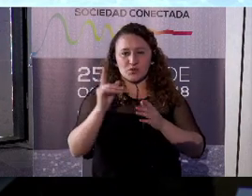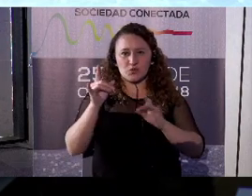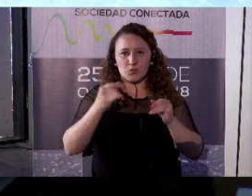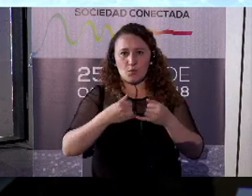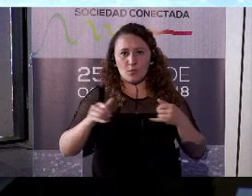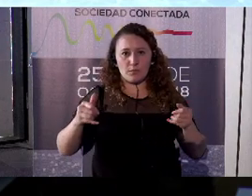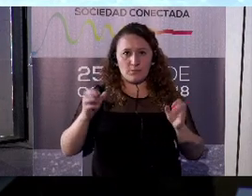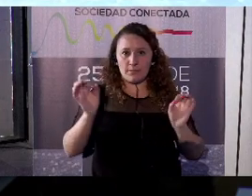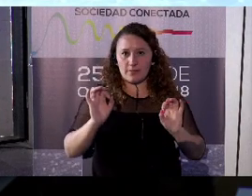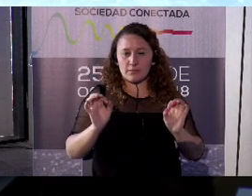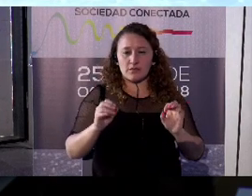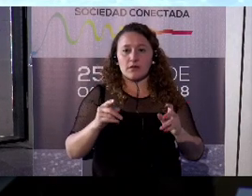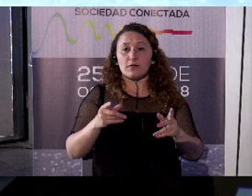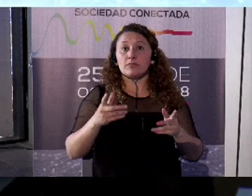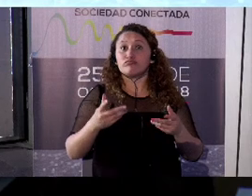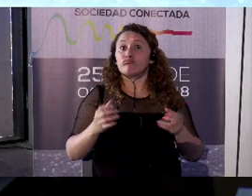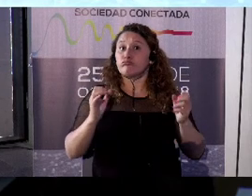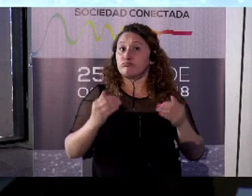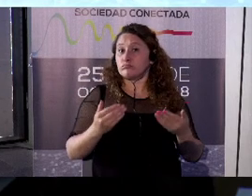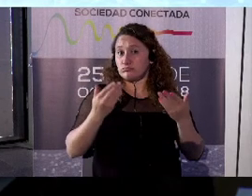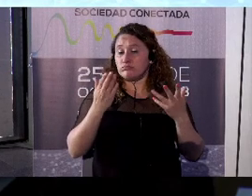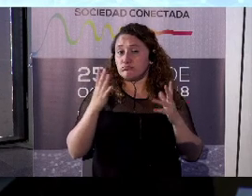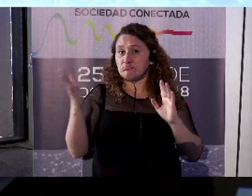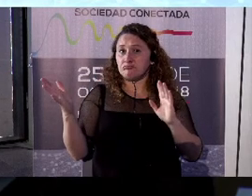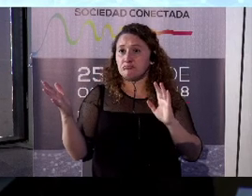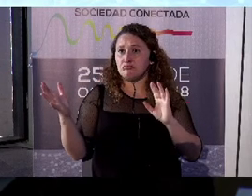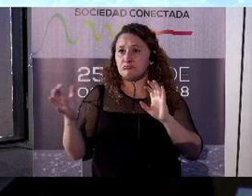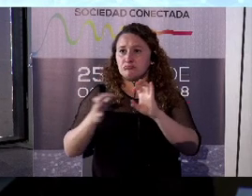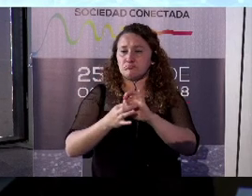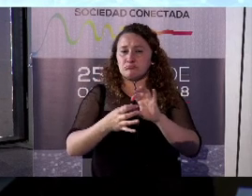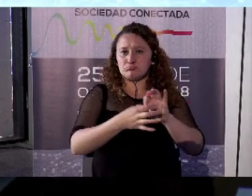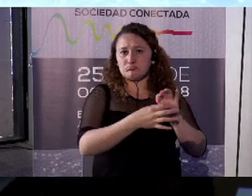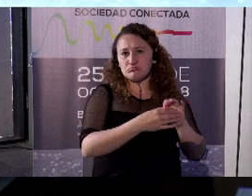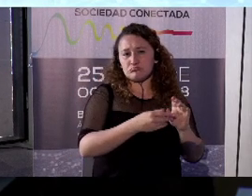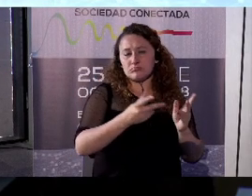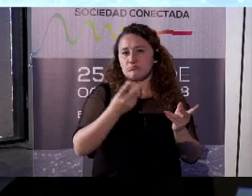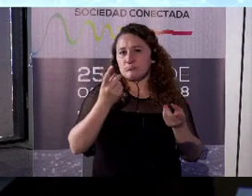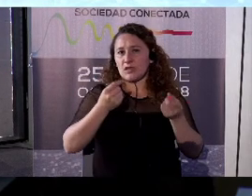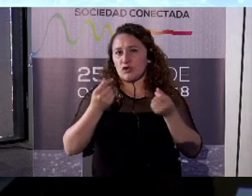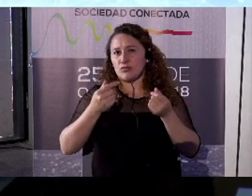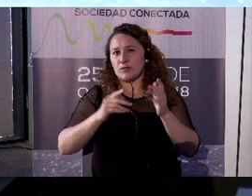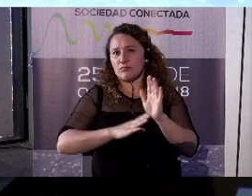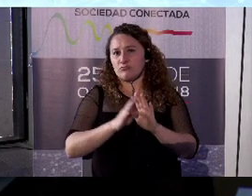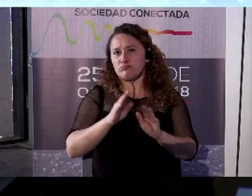que se podrían unir entonces también vamos a aportar al desarrollo económico